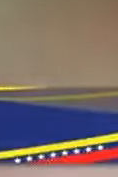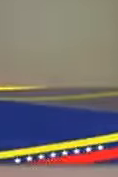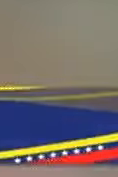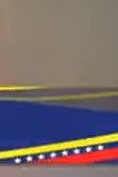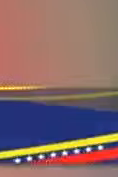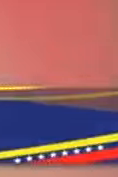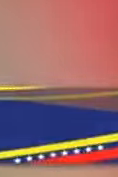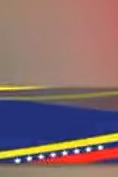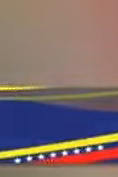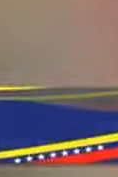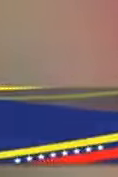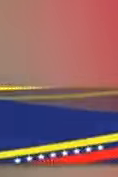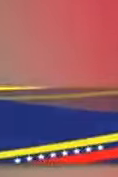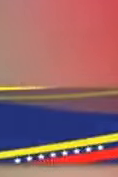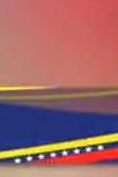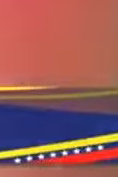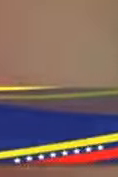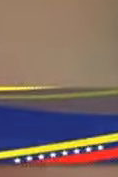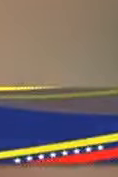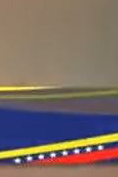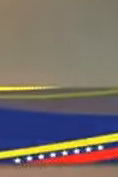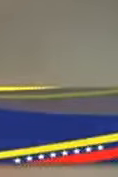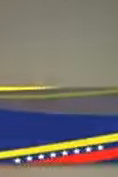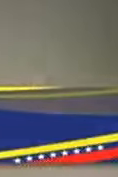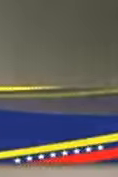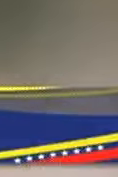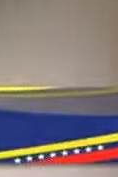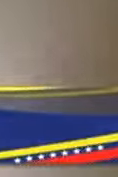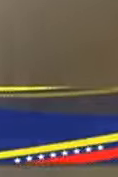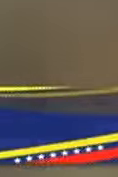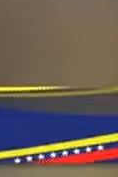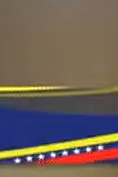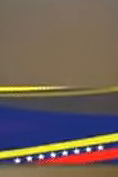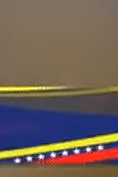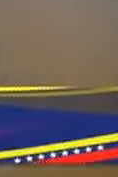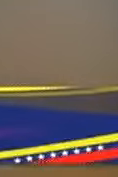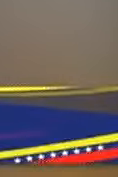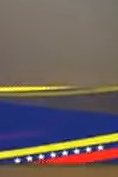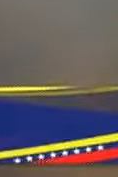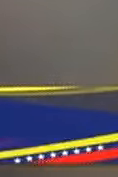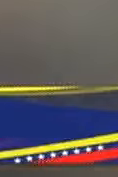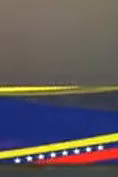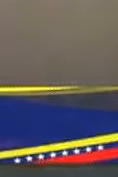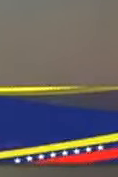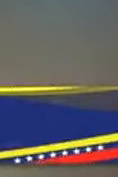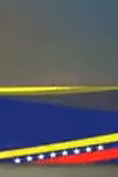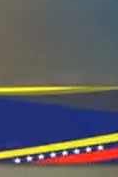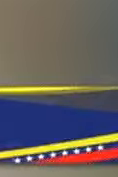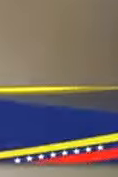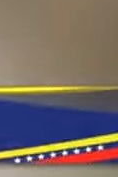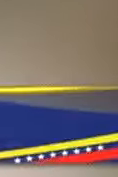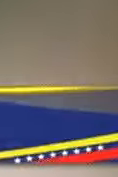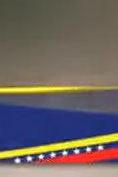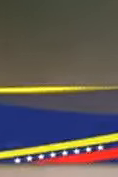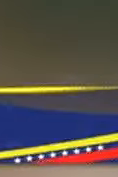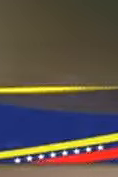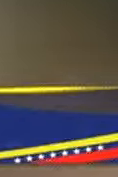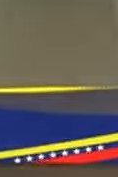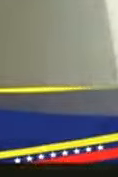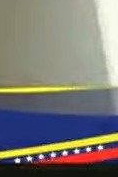ha llenado y desbordado las calles de este municipio en Yaracuy.